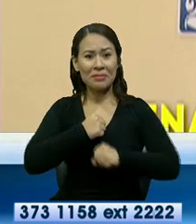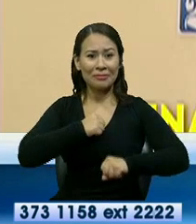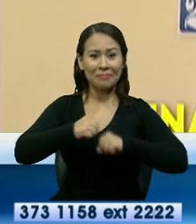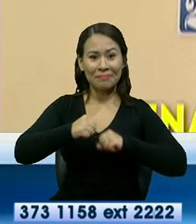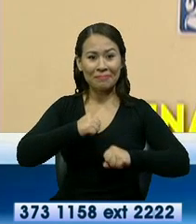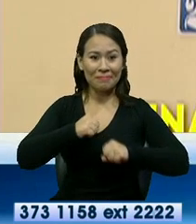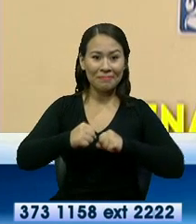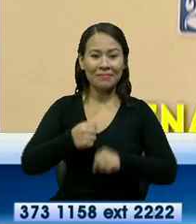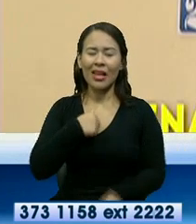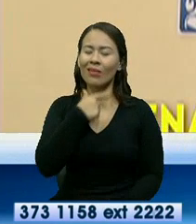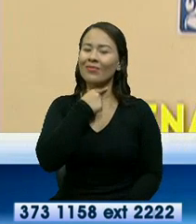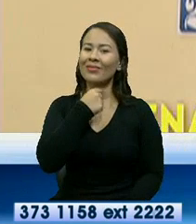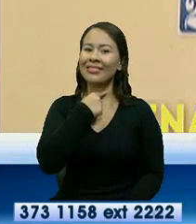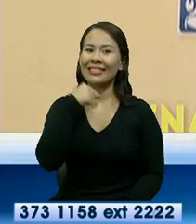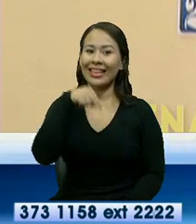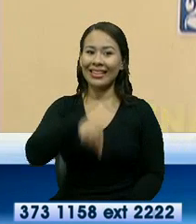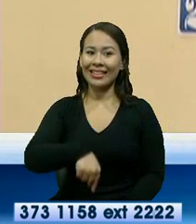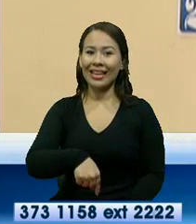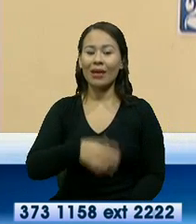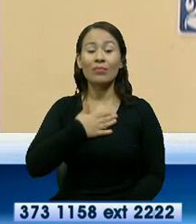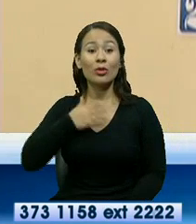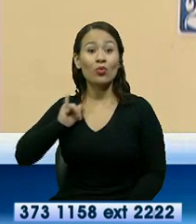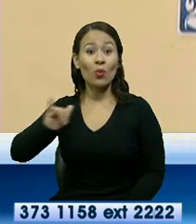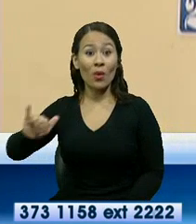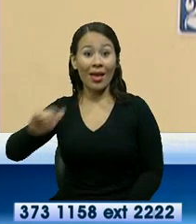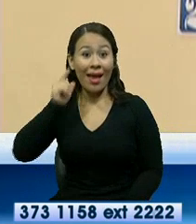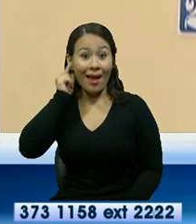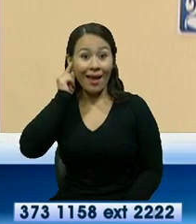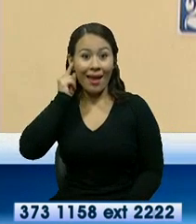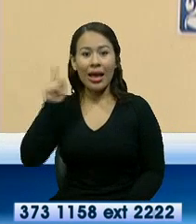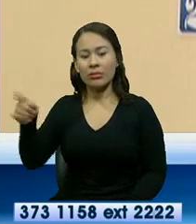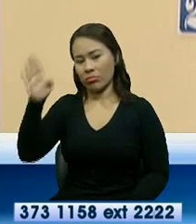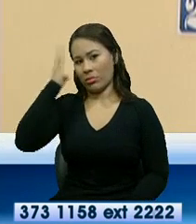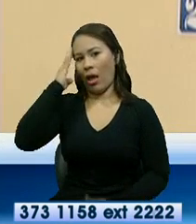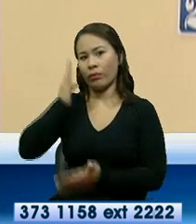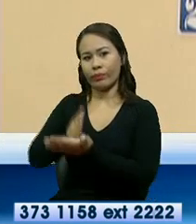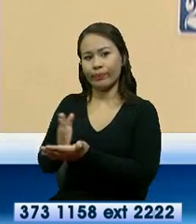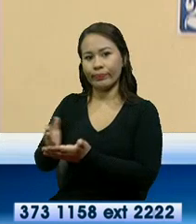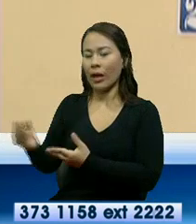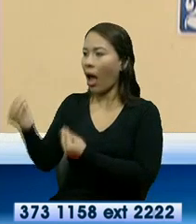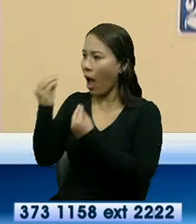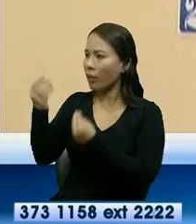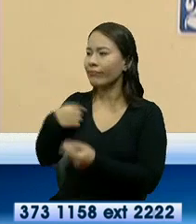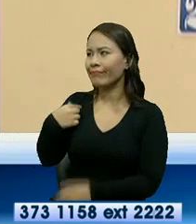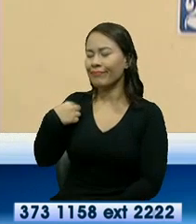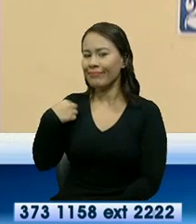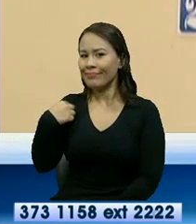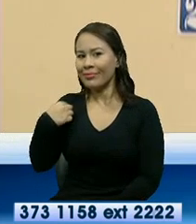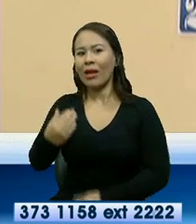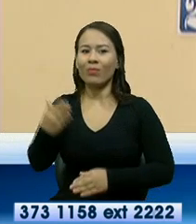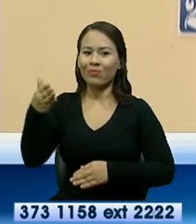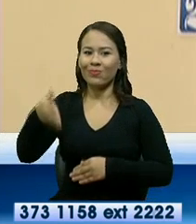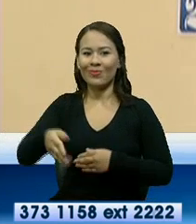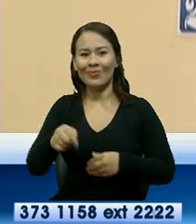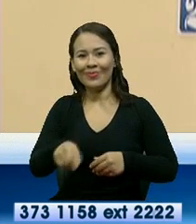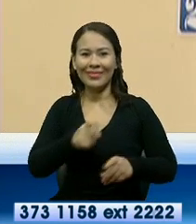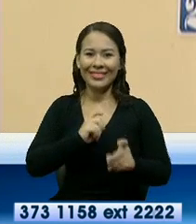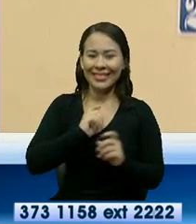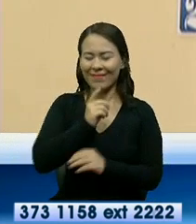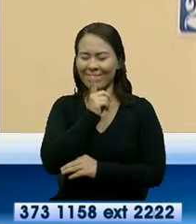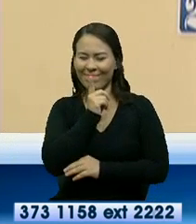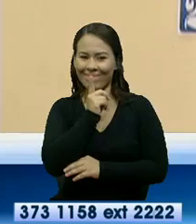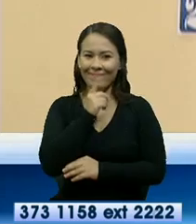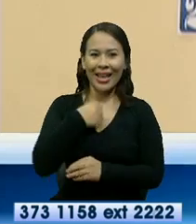eh con con con mi suegra que que es chef Entonces ya fue la que me Fue metiendo poquito a poquito este gusanito